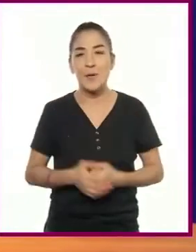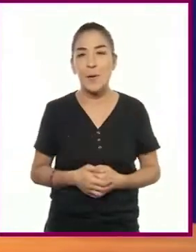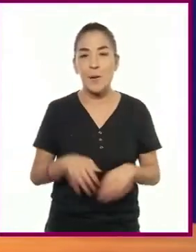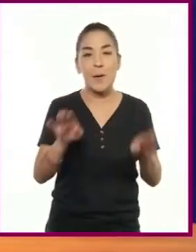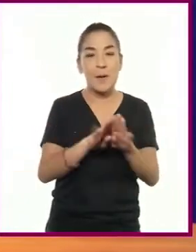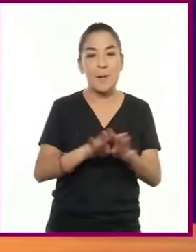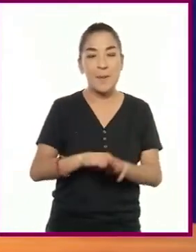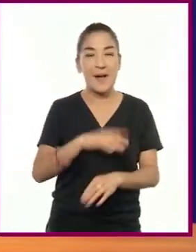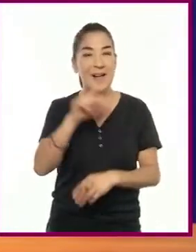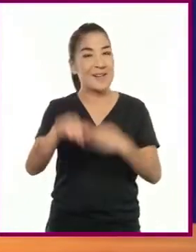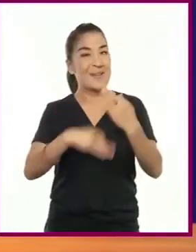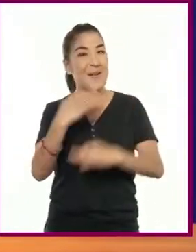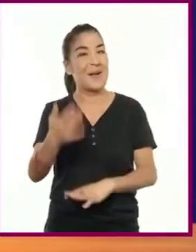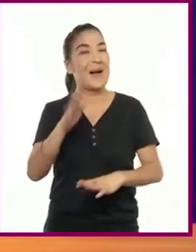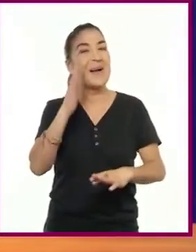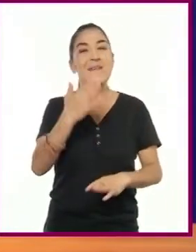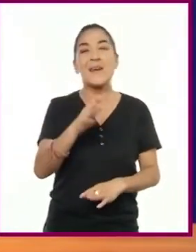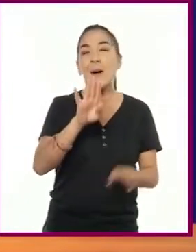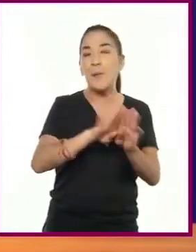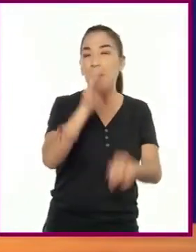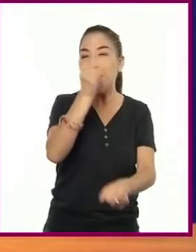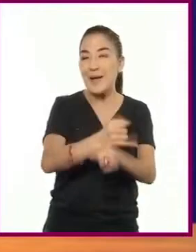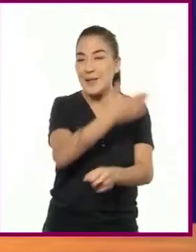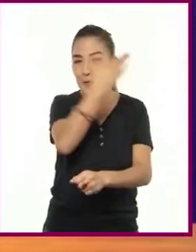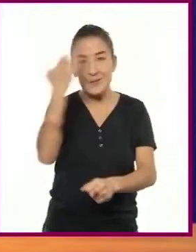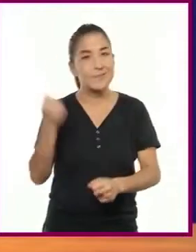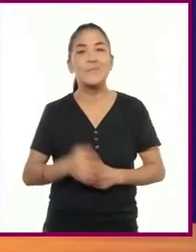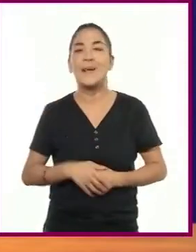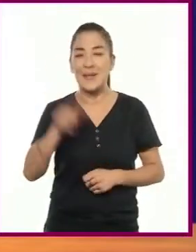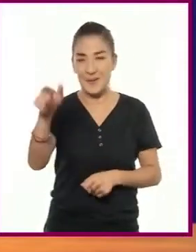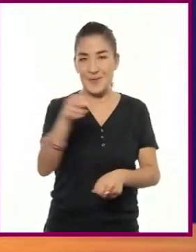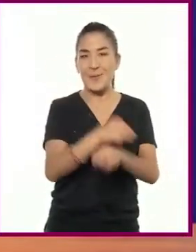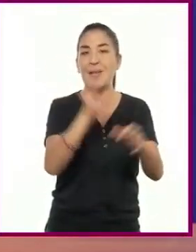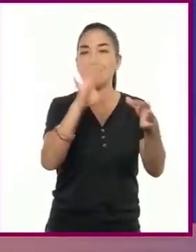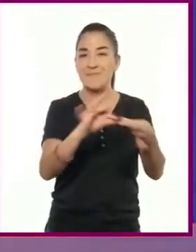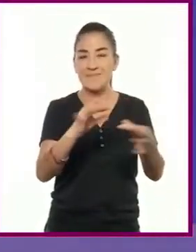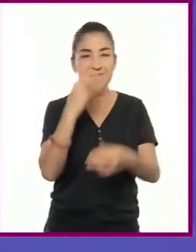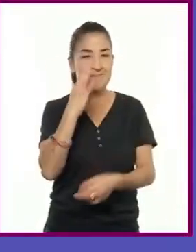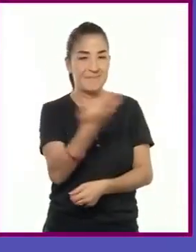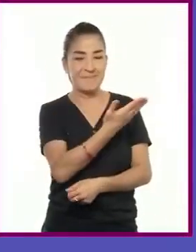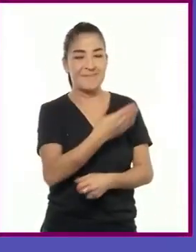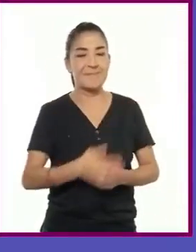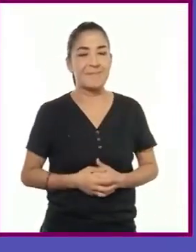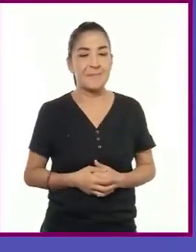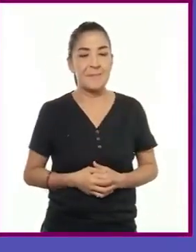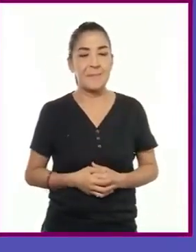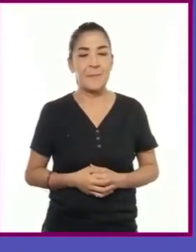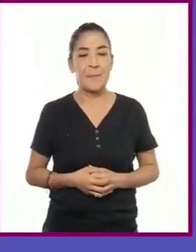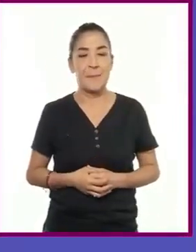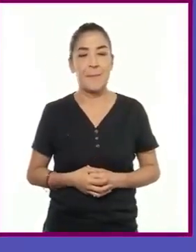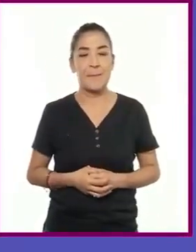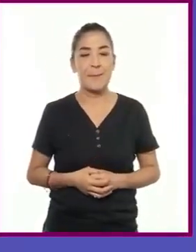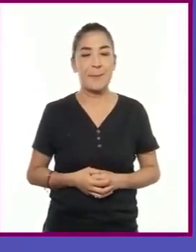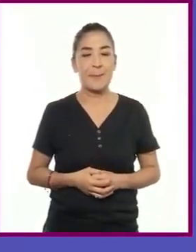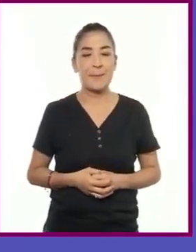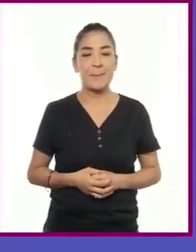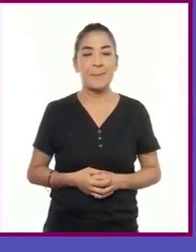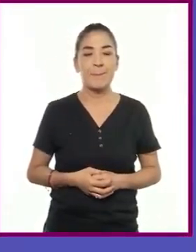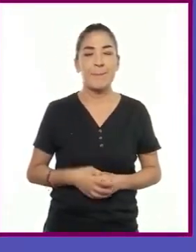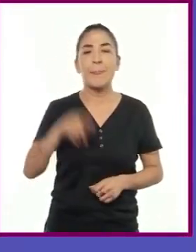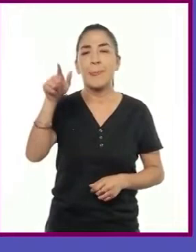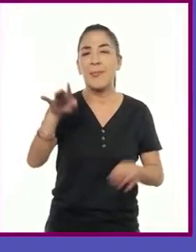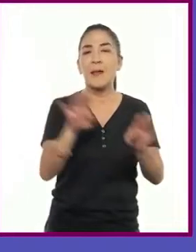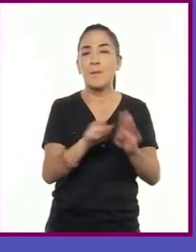del todo genuina. Así describe el pícaro a su amo. Él era un clérigo cerbatana,